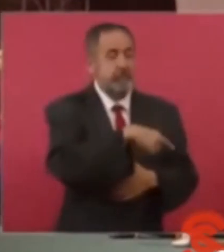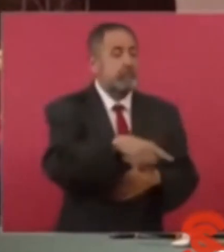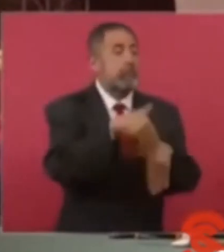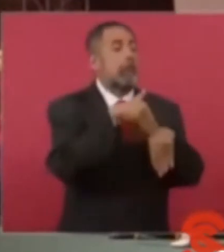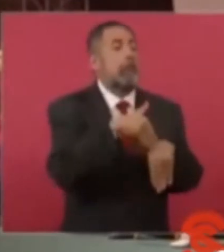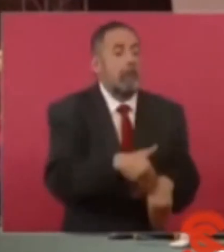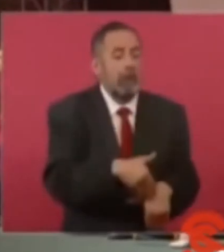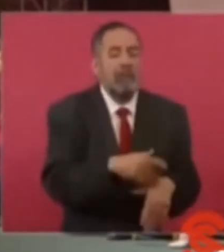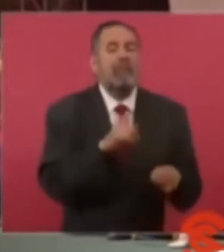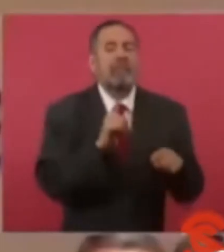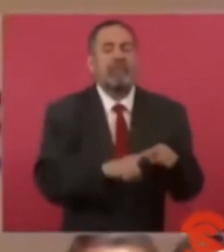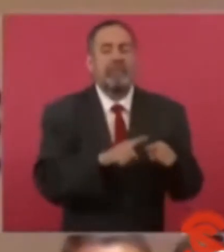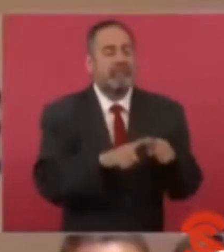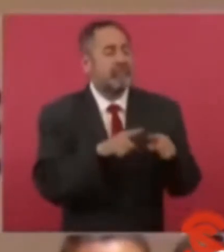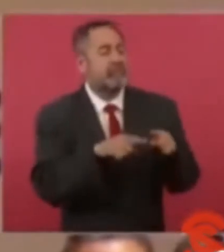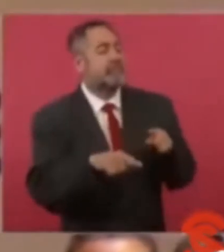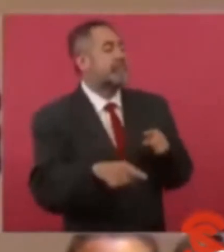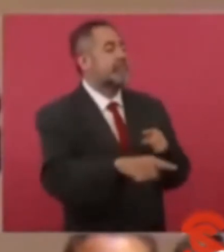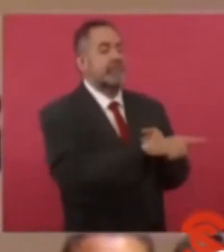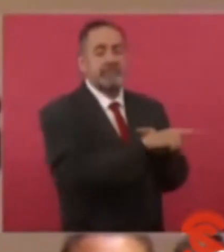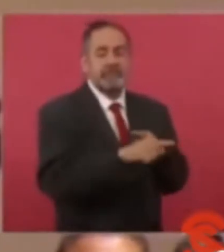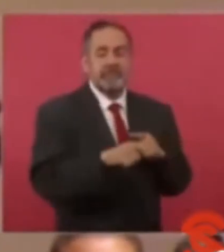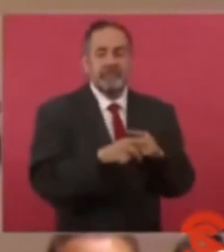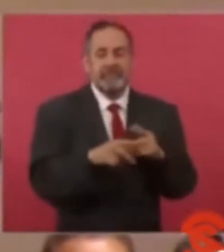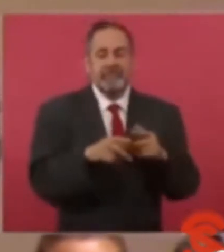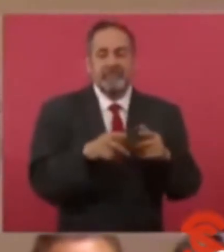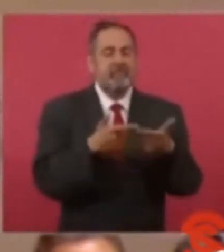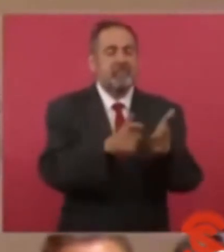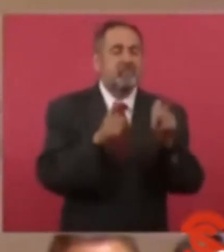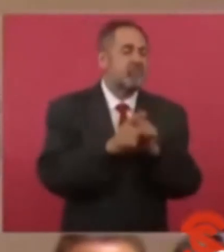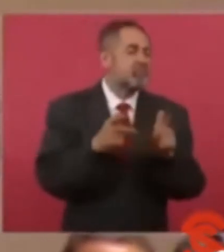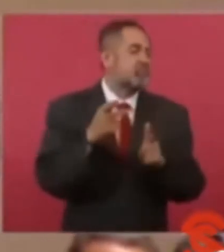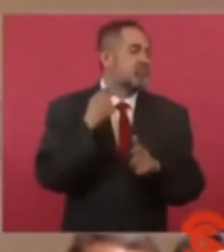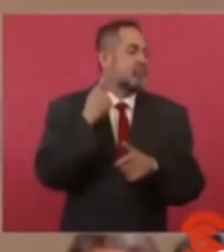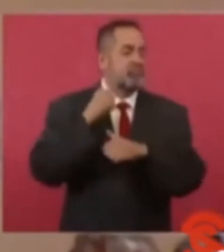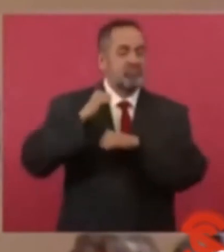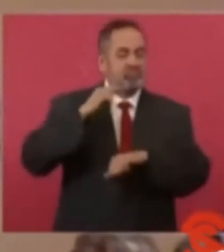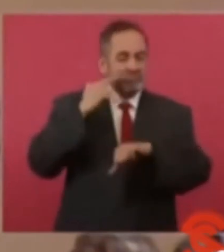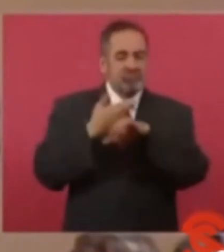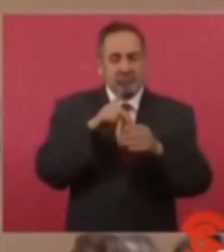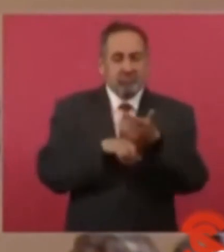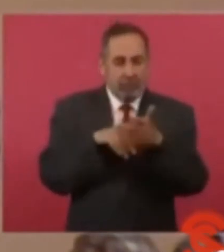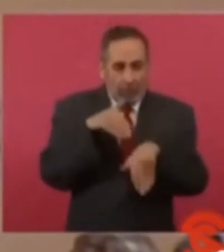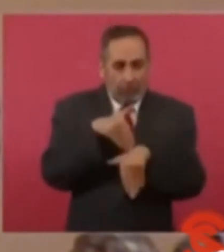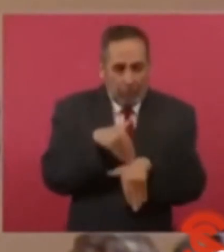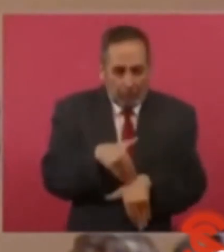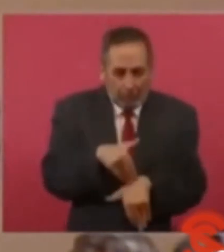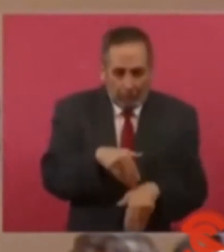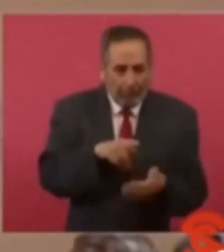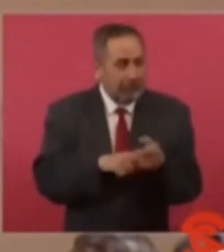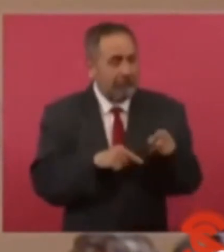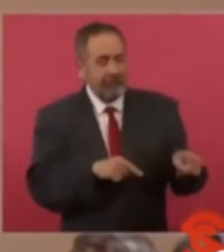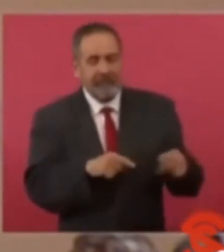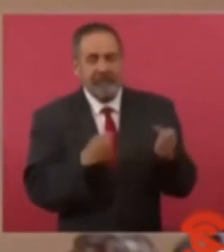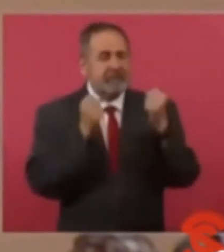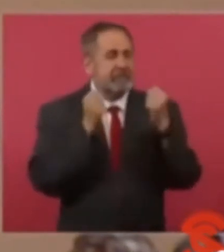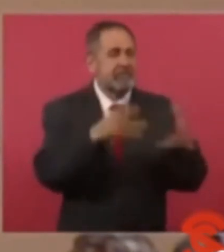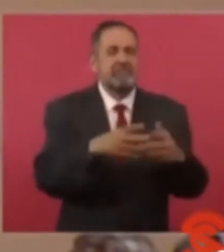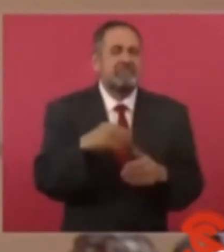obedecen los encargados de los partidos, muchos